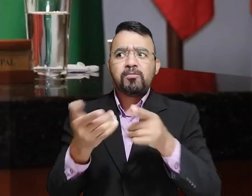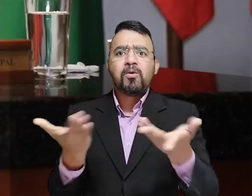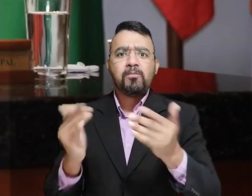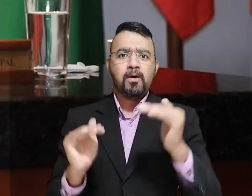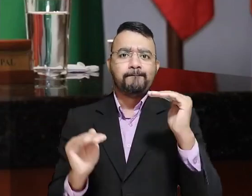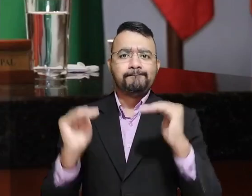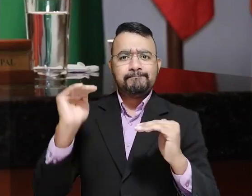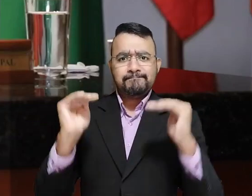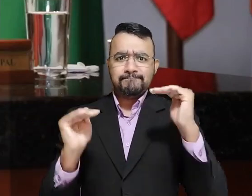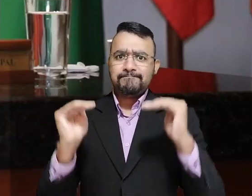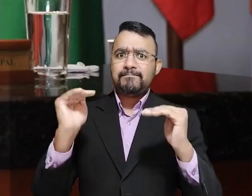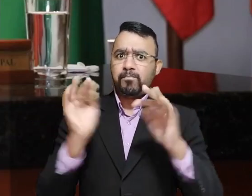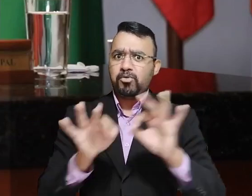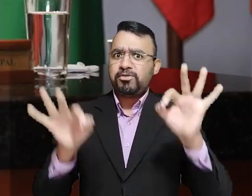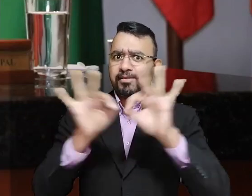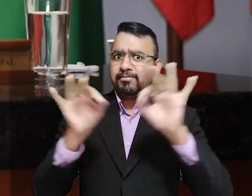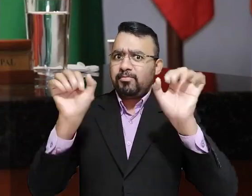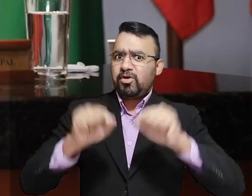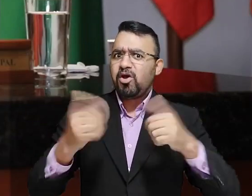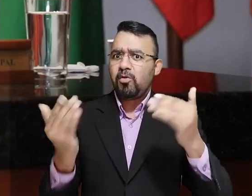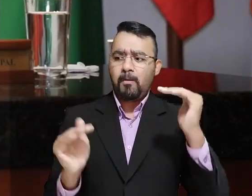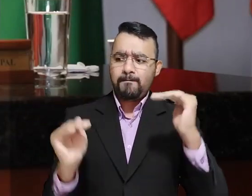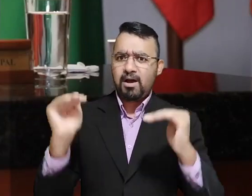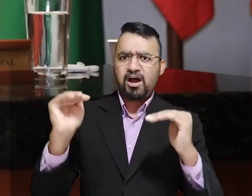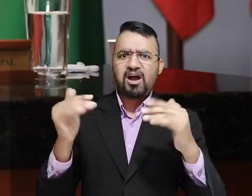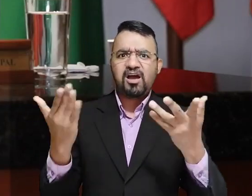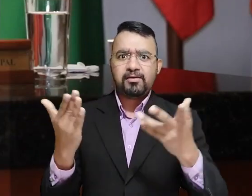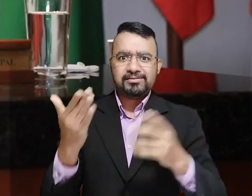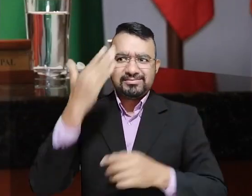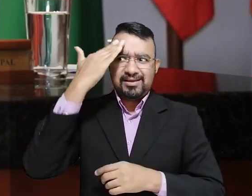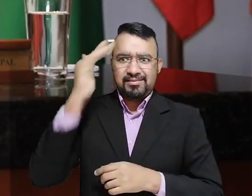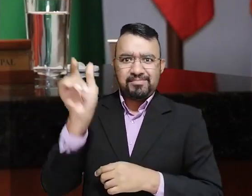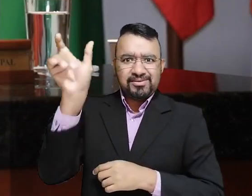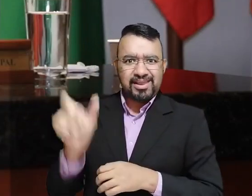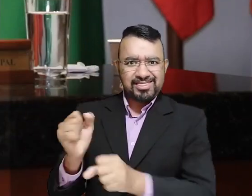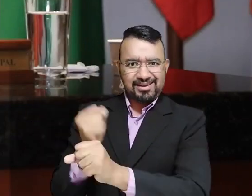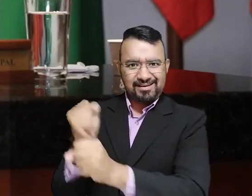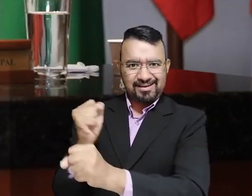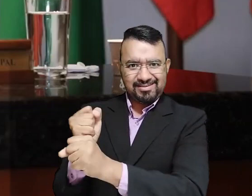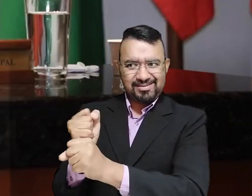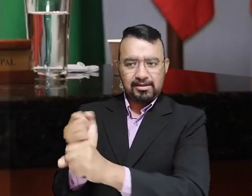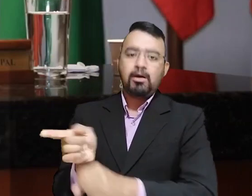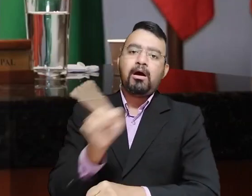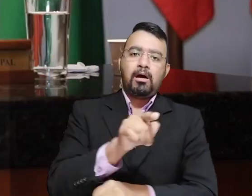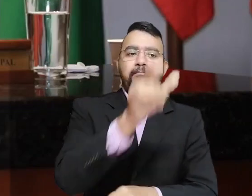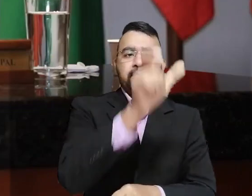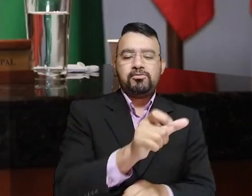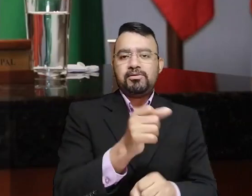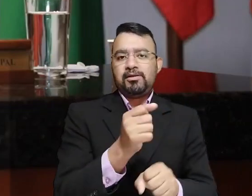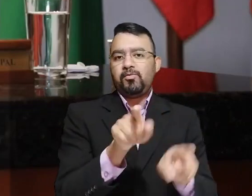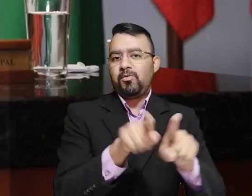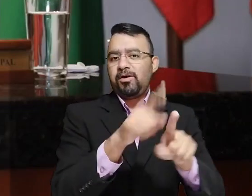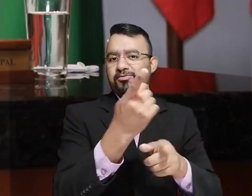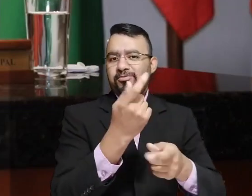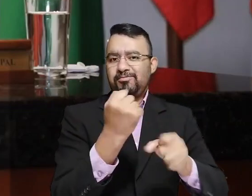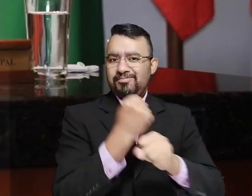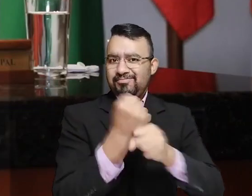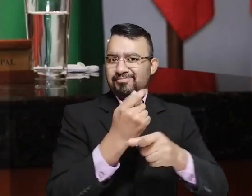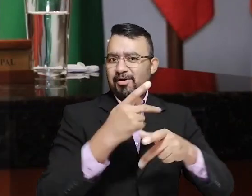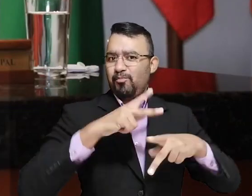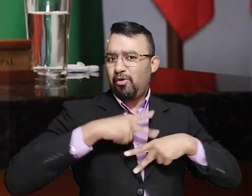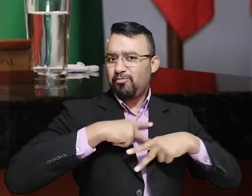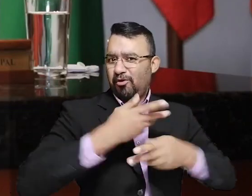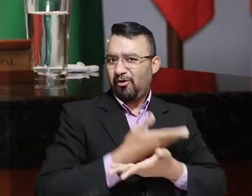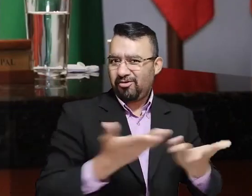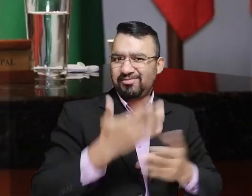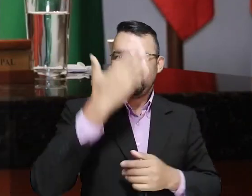el equilibrio también va de la mano de la responsabilidad de los comerciantes. No podemos dejarle